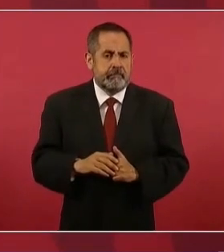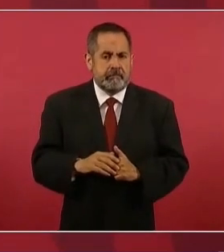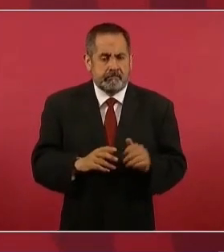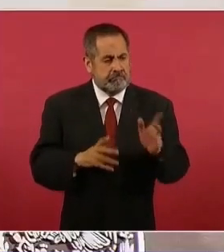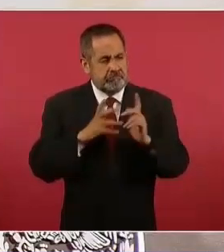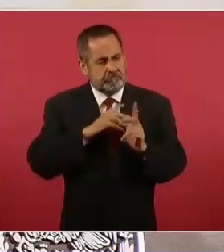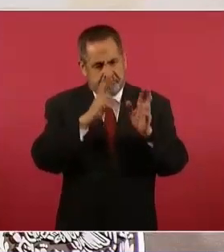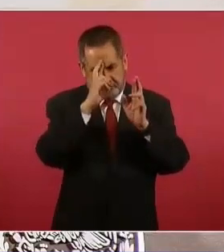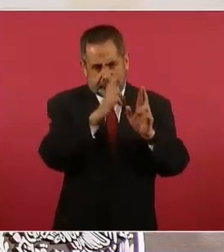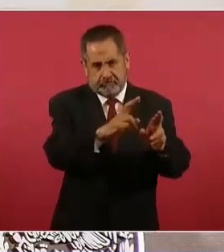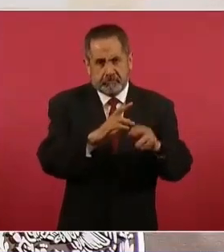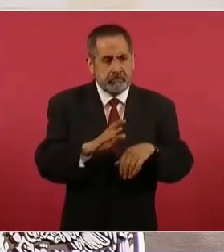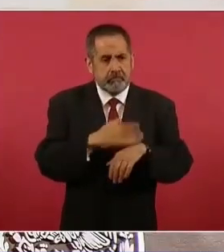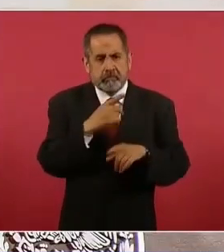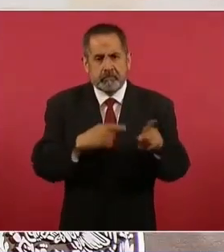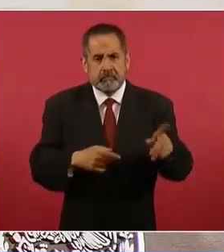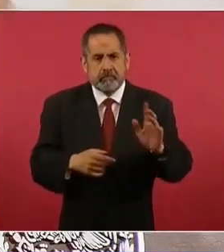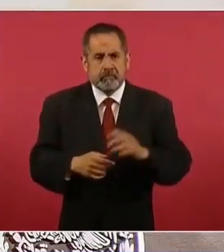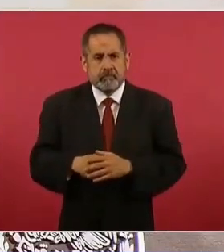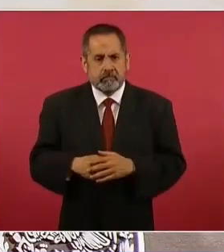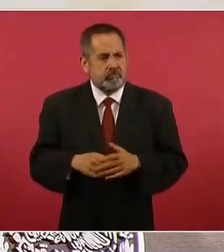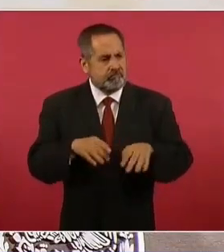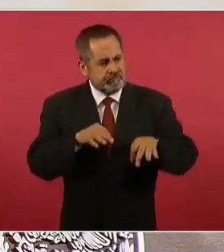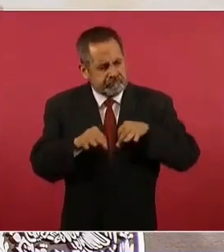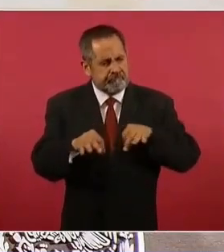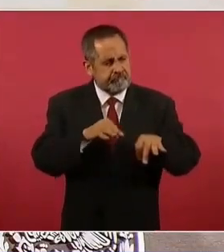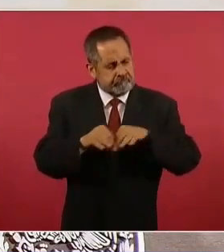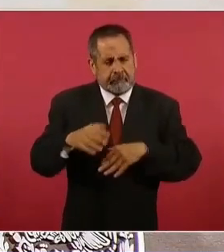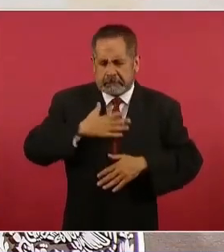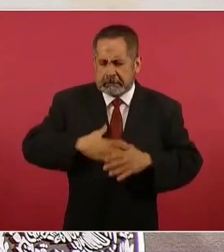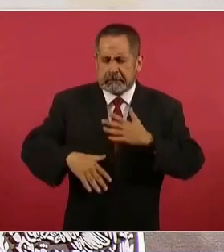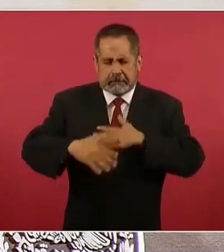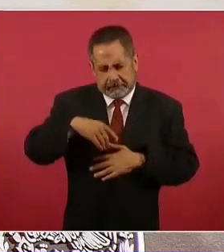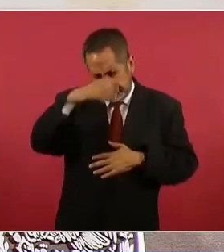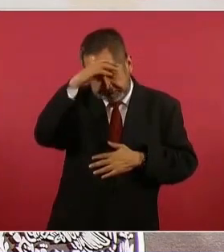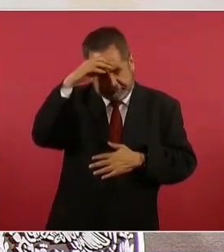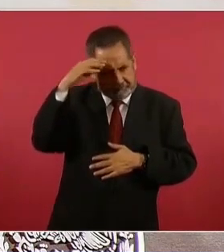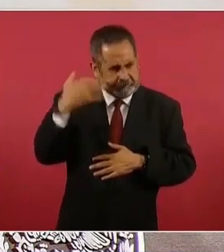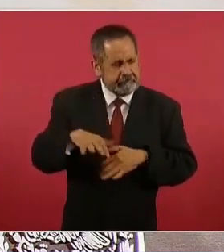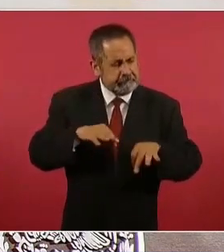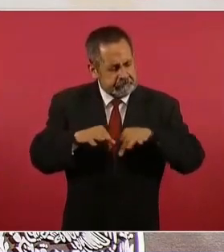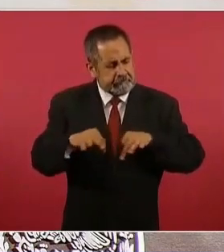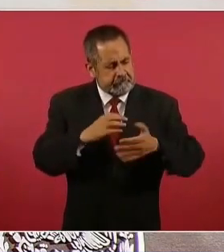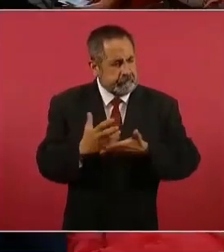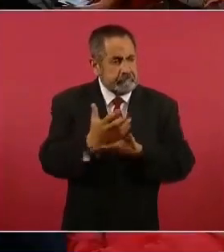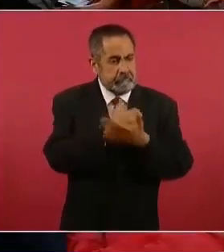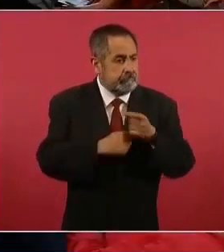y los respeto porque lo han hecho con trabajo y